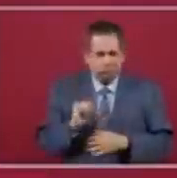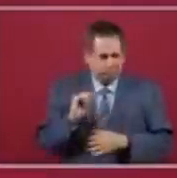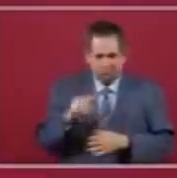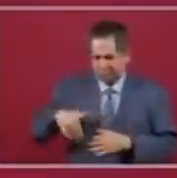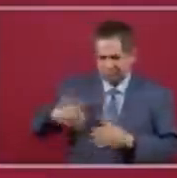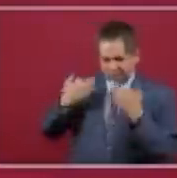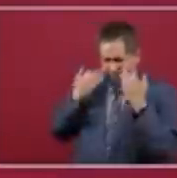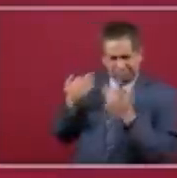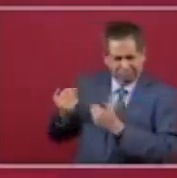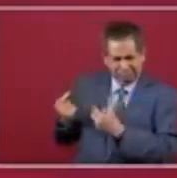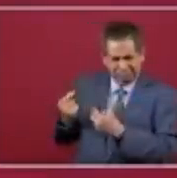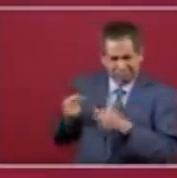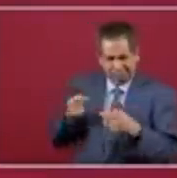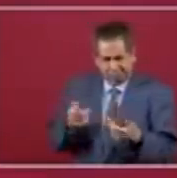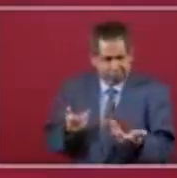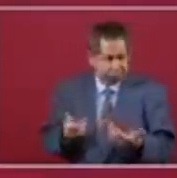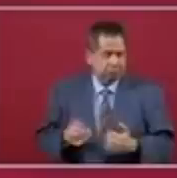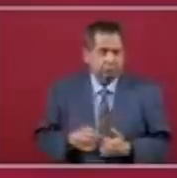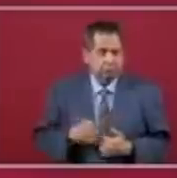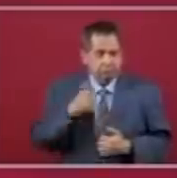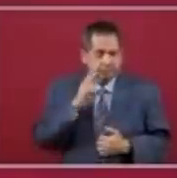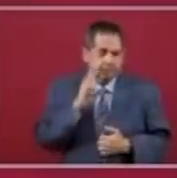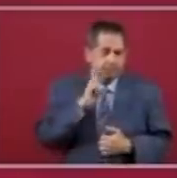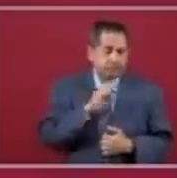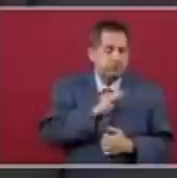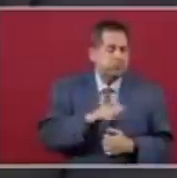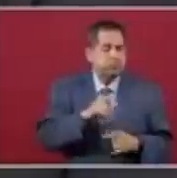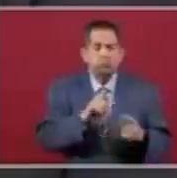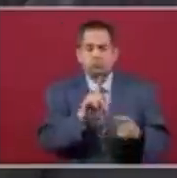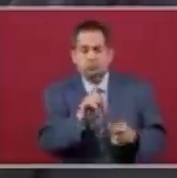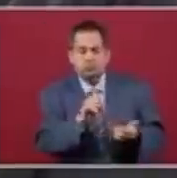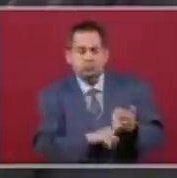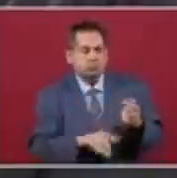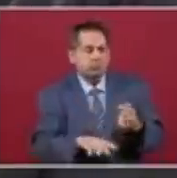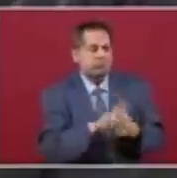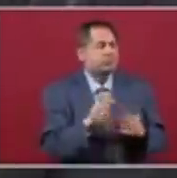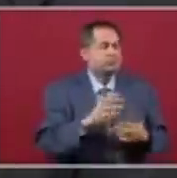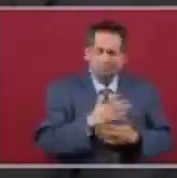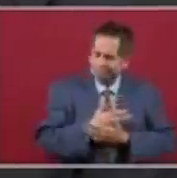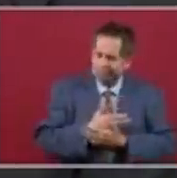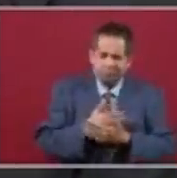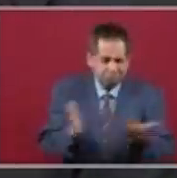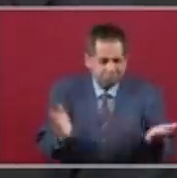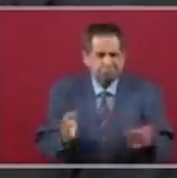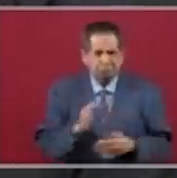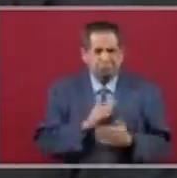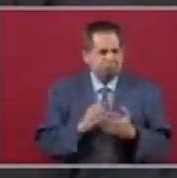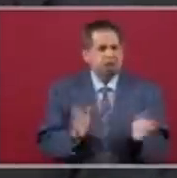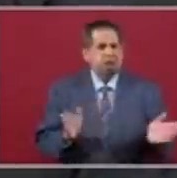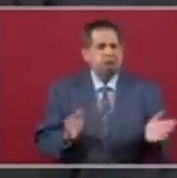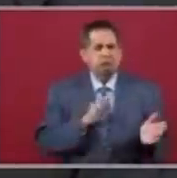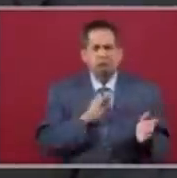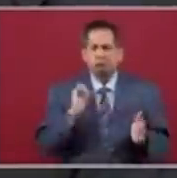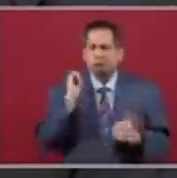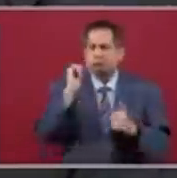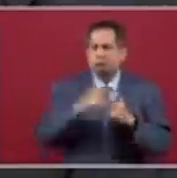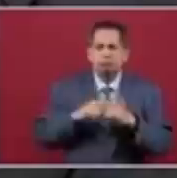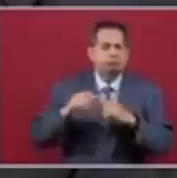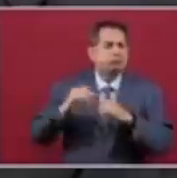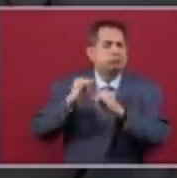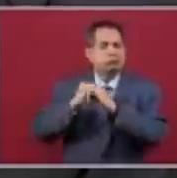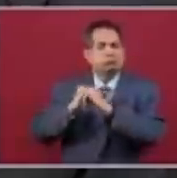aquí, para ver la calidad del agua, y estamos dispuestos a que cualquier